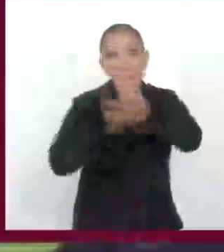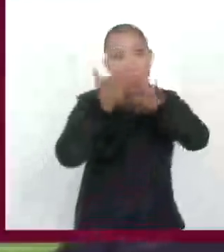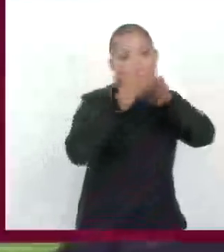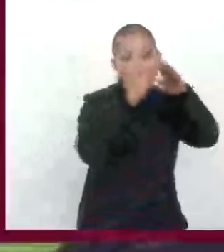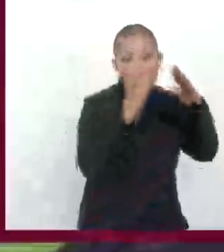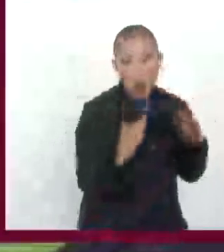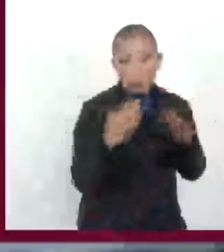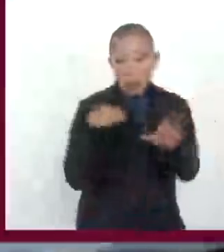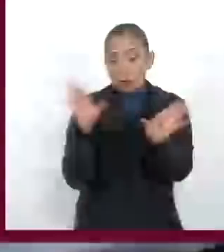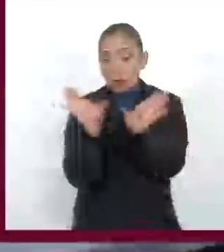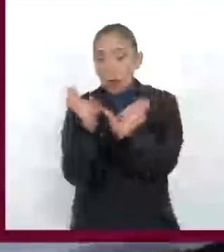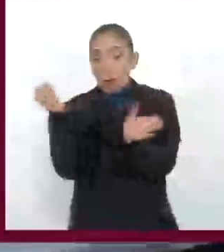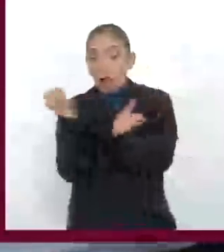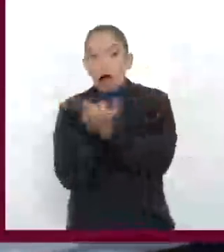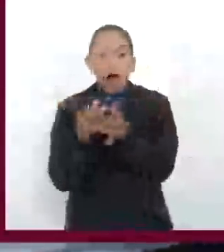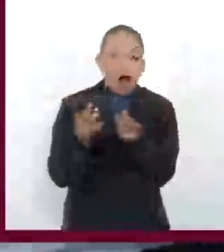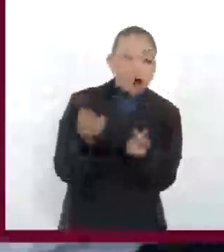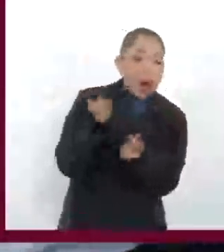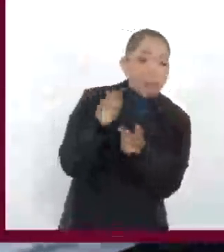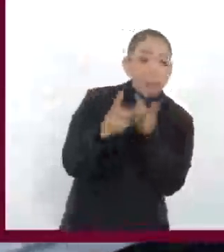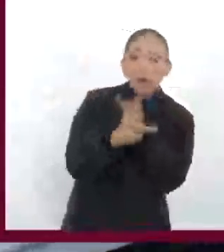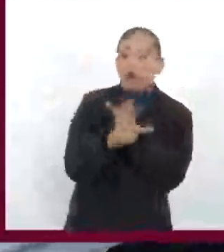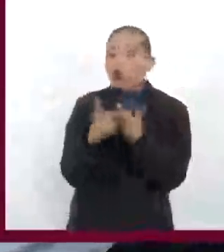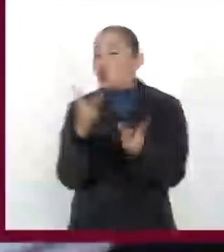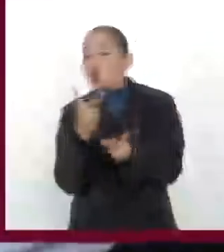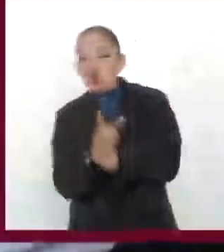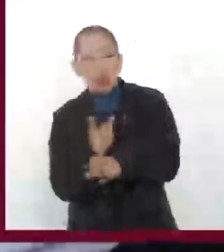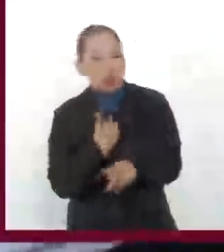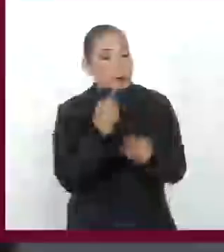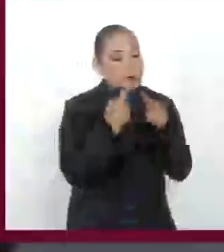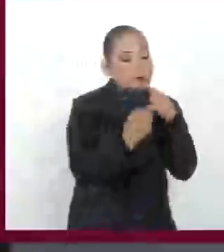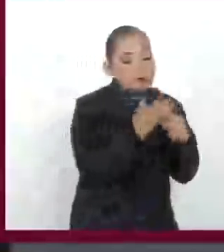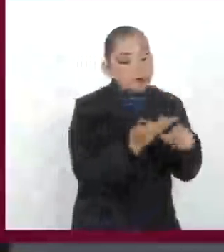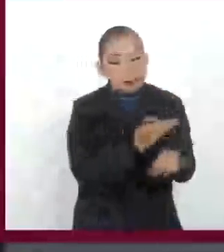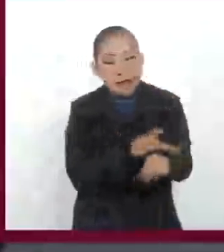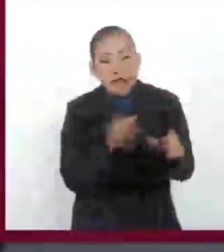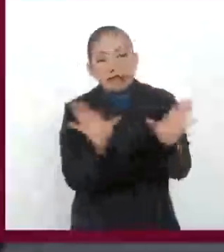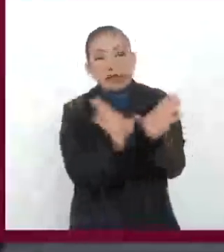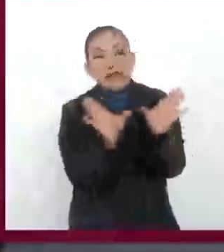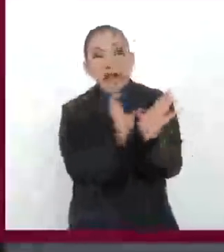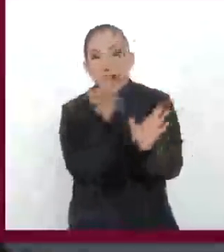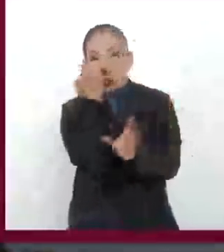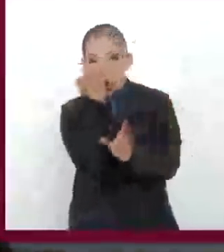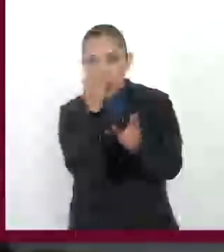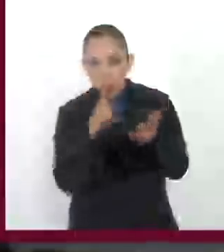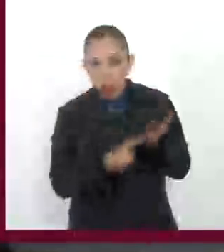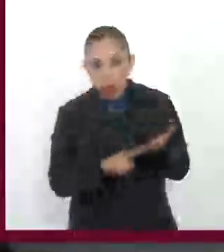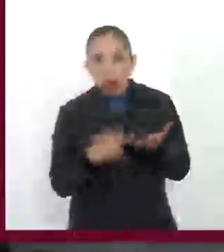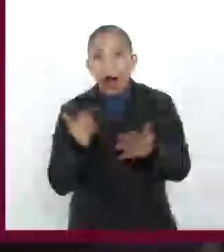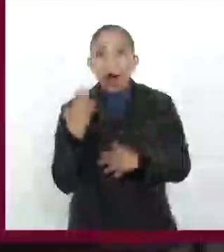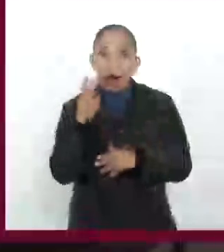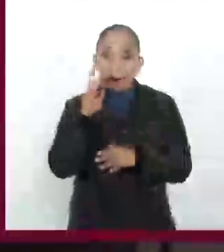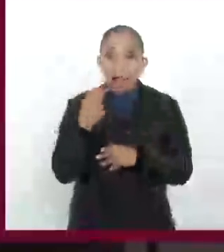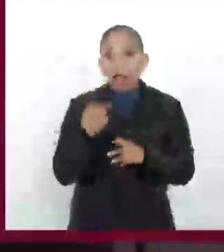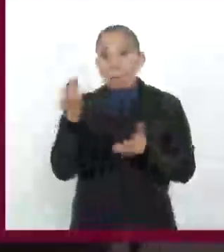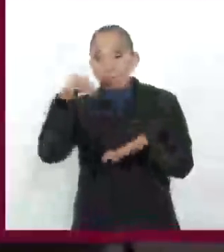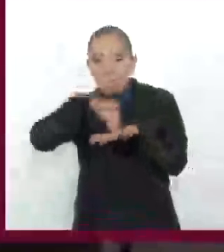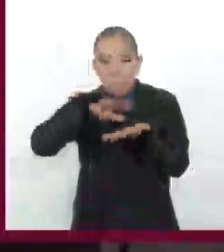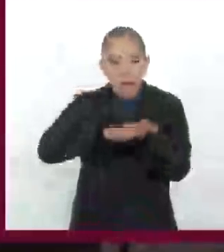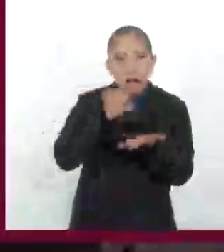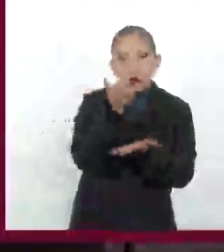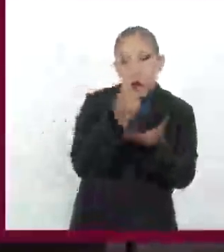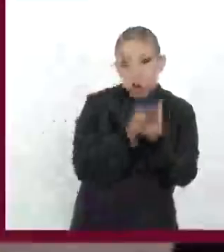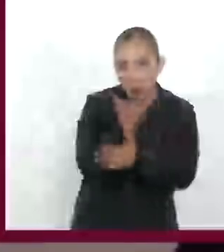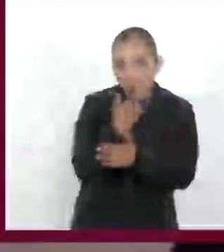permisos de construcción, certificados de calidad de un producto, gestión de certificados educativos, altas y